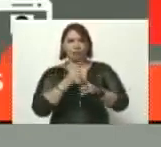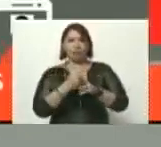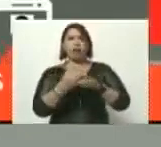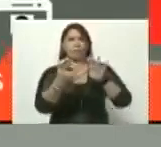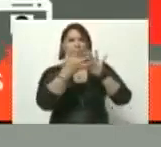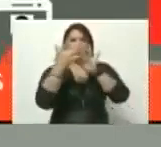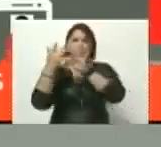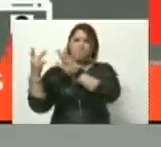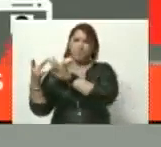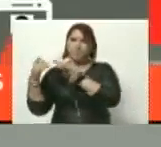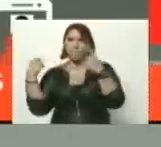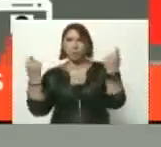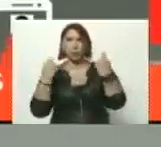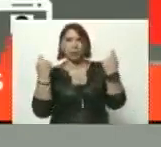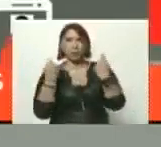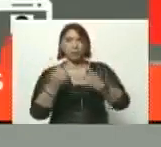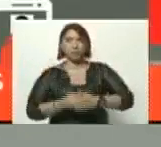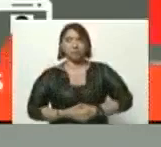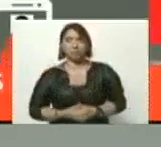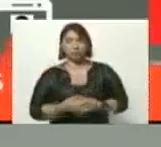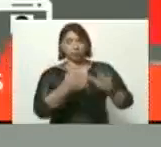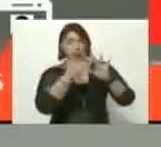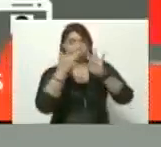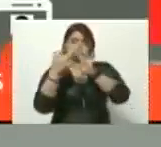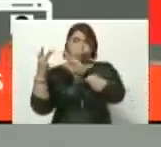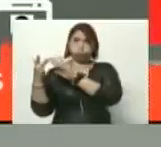populares, de redes